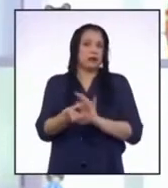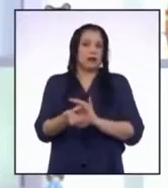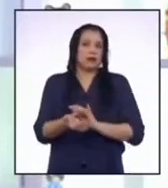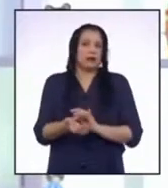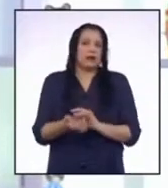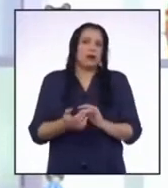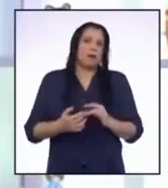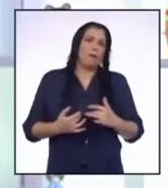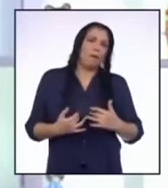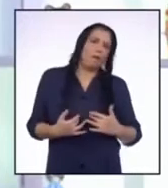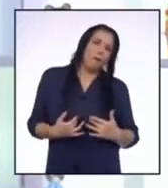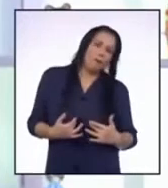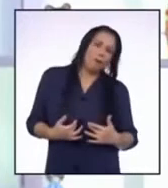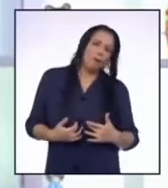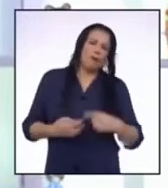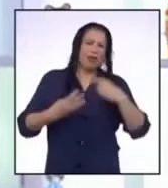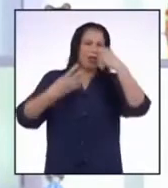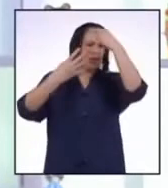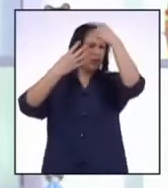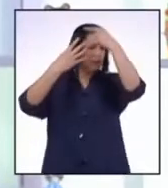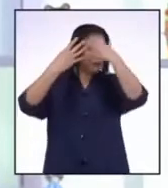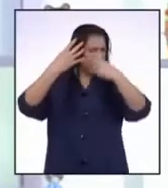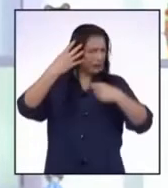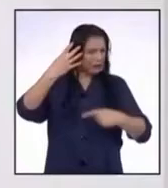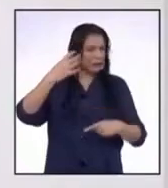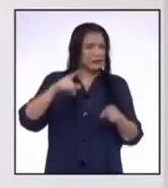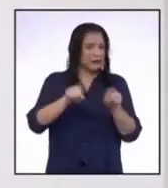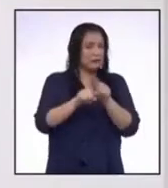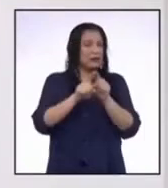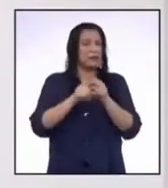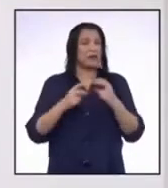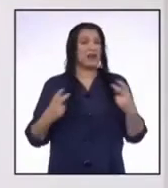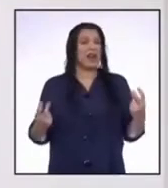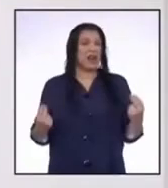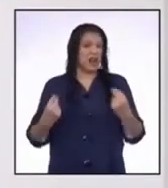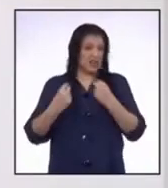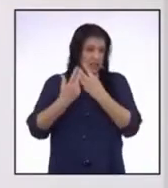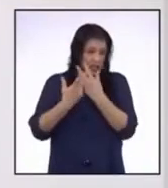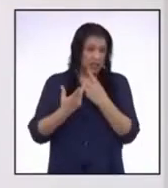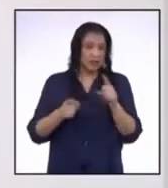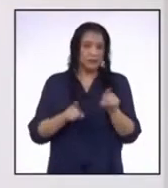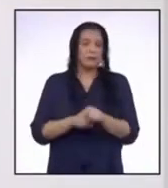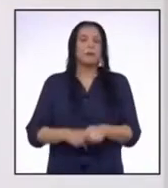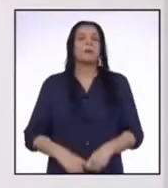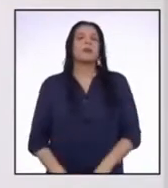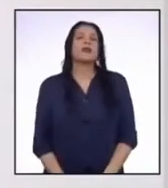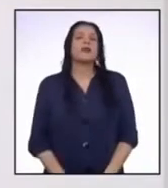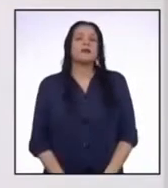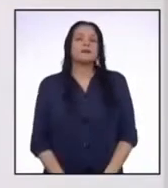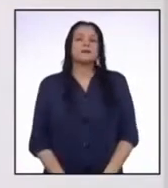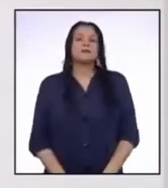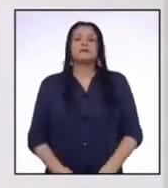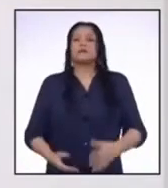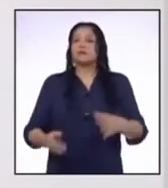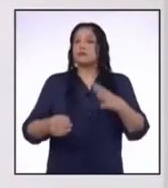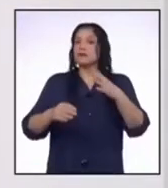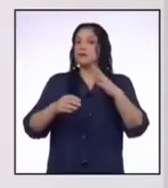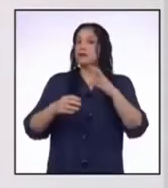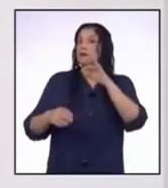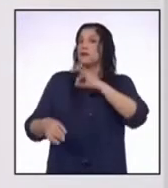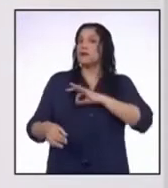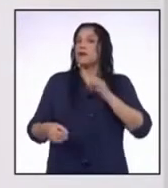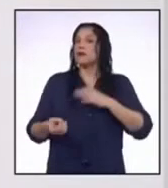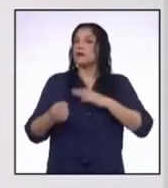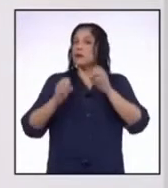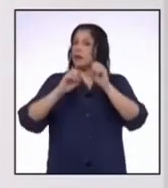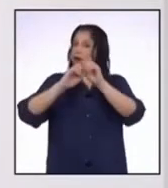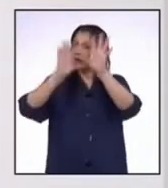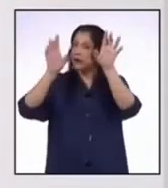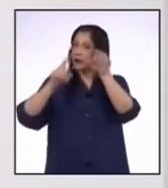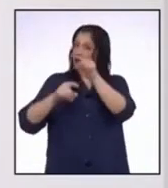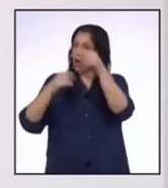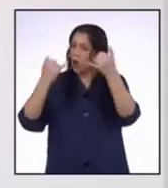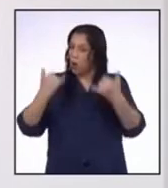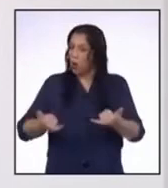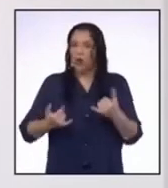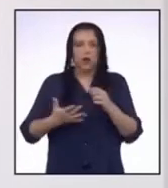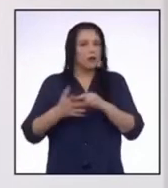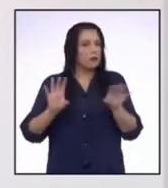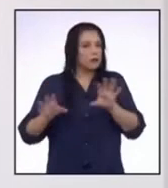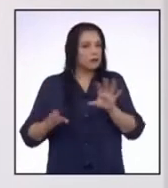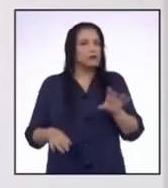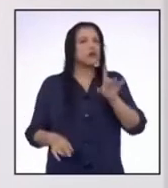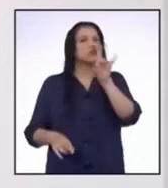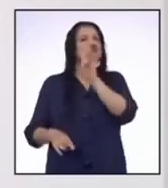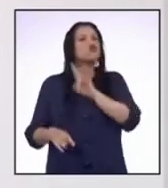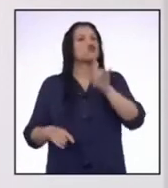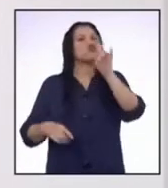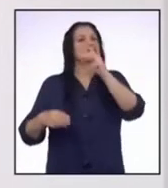la osteoporosis y algunos cánceres. Aprovecho para aclararles a nuestras amigas y amigos que lo que vamos a hacer es usar